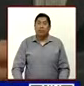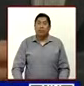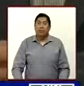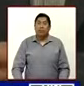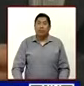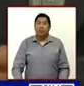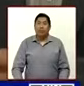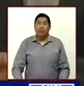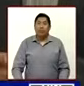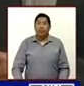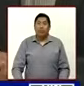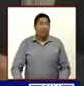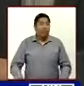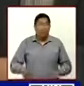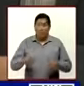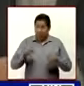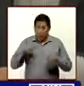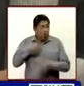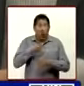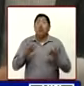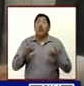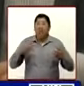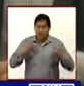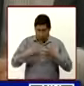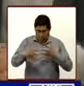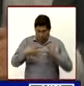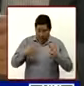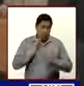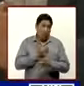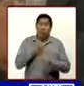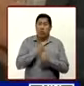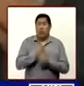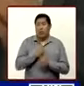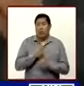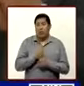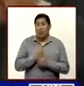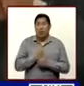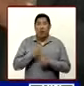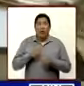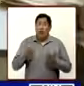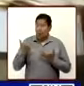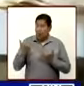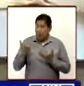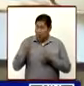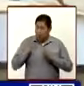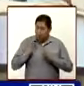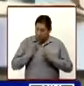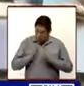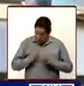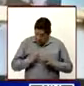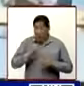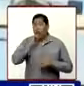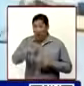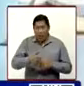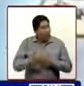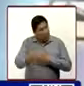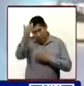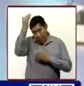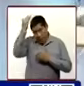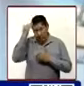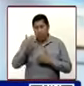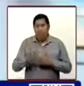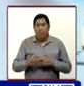En el ánimo de hacer más transparente nuestro trabajo, es que solicite este cuarto intermedio para que podamos... ¿Quiénes estén de acuerdo con un